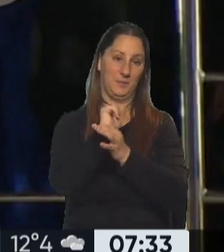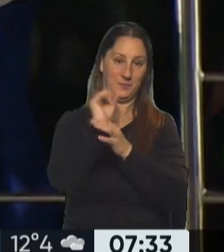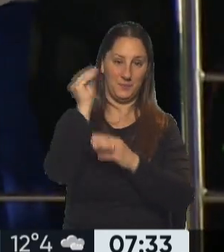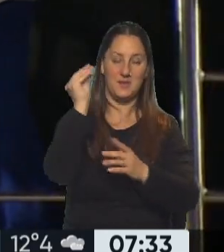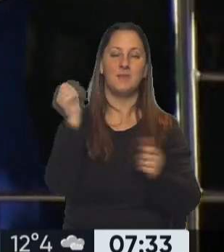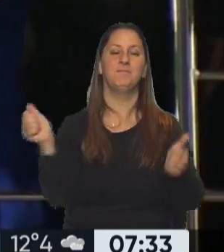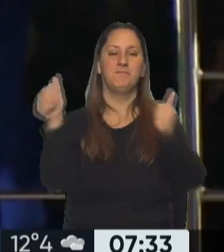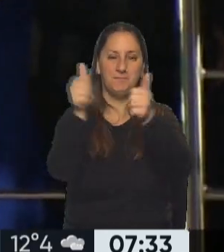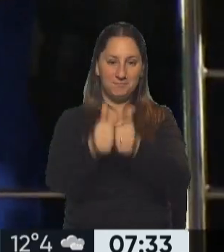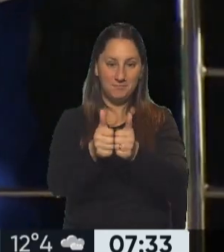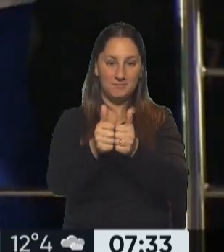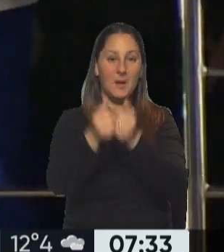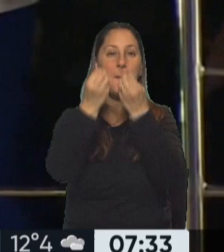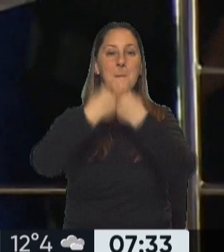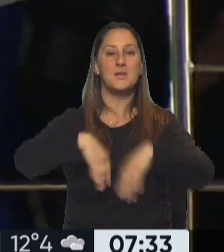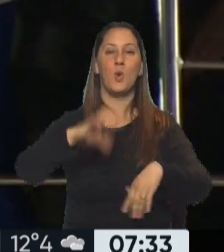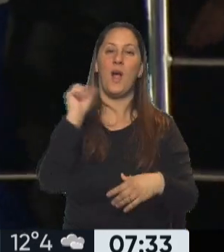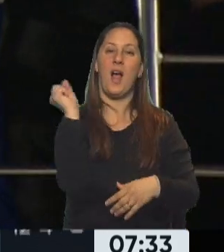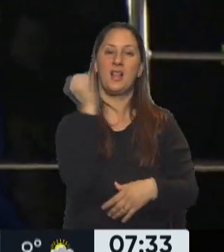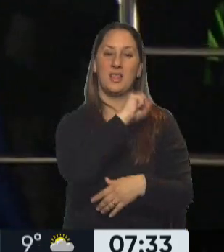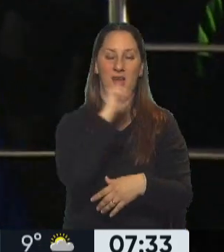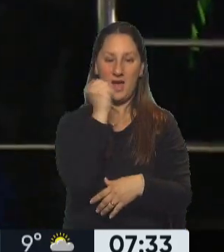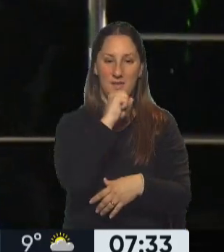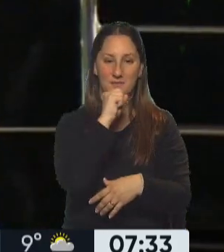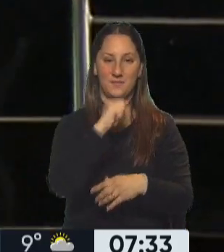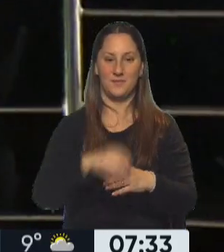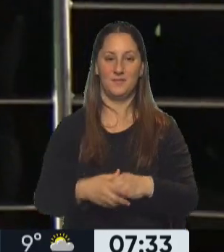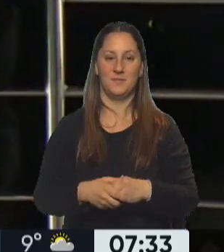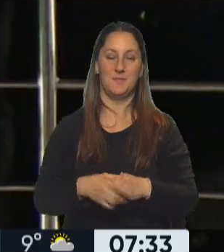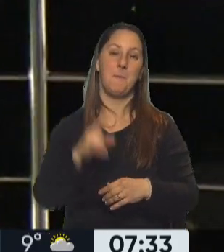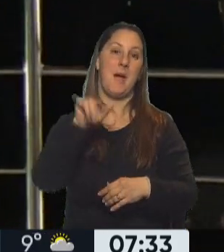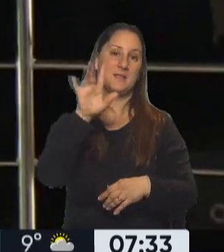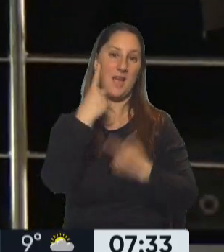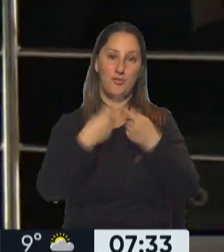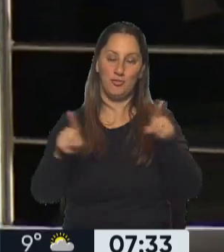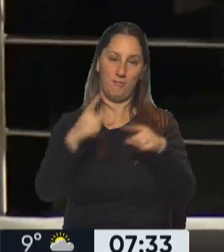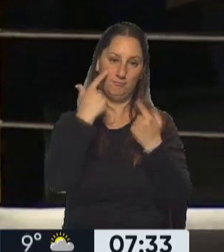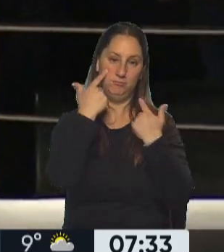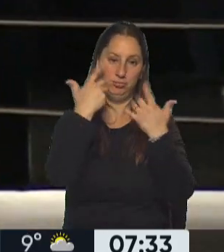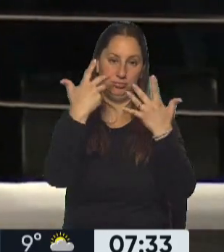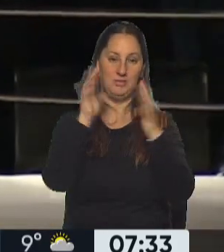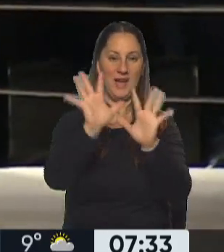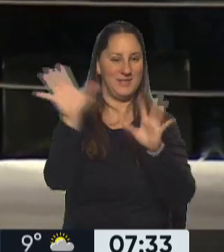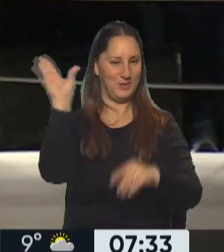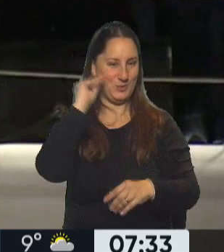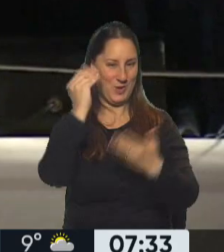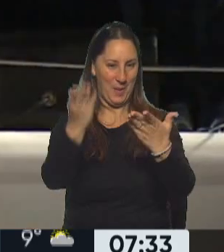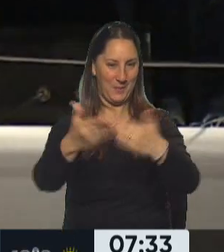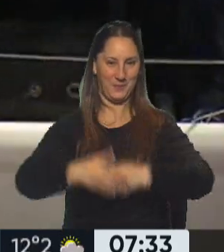con Lula y que se puso a cantar precisamente uno de sus temas clásicos. Así sonaba.